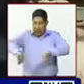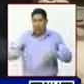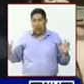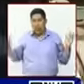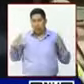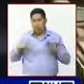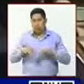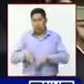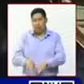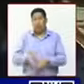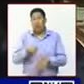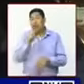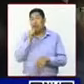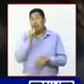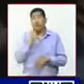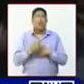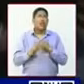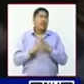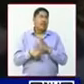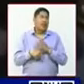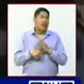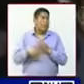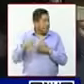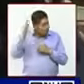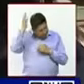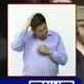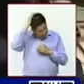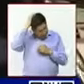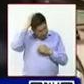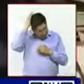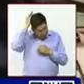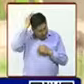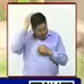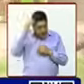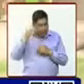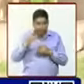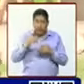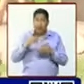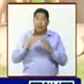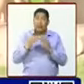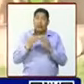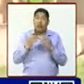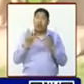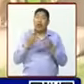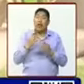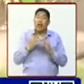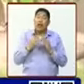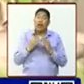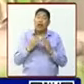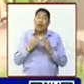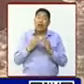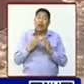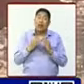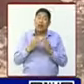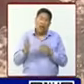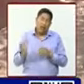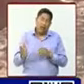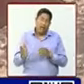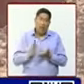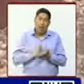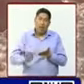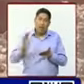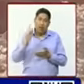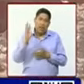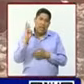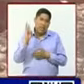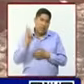el agua, y luego estamos procediendo ya a desaguar dentro de las casas. ¿Cuántas casas han desaguado? 6 casas en esta